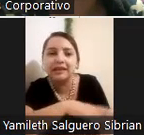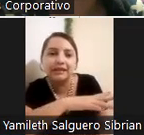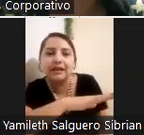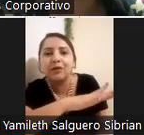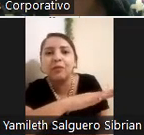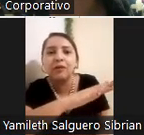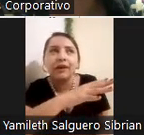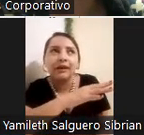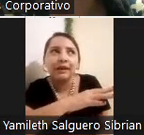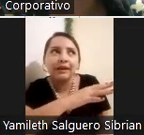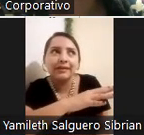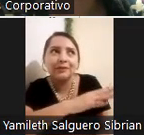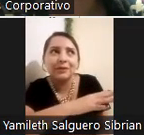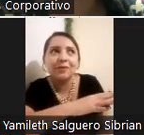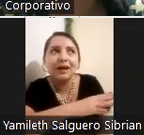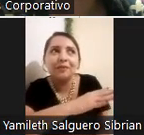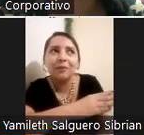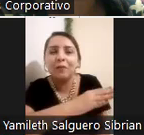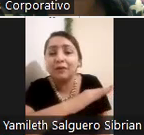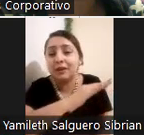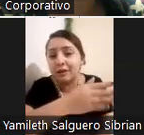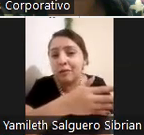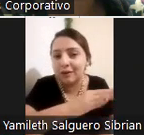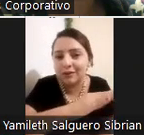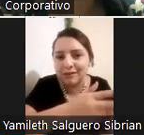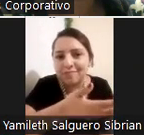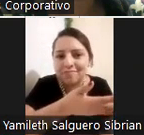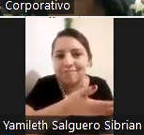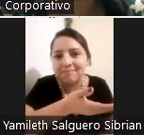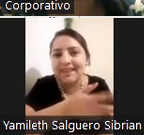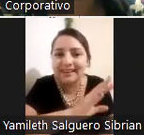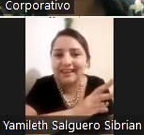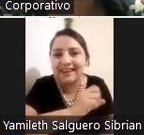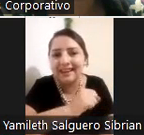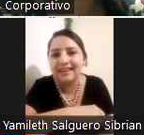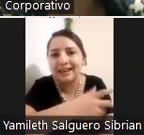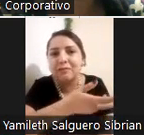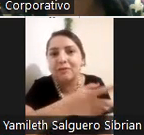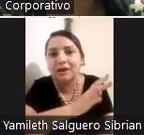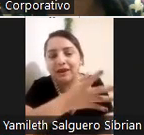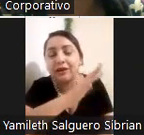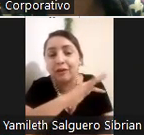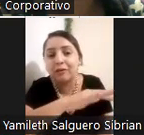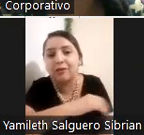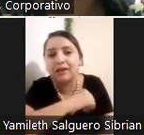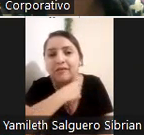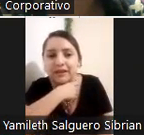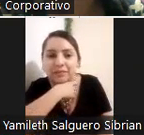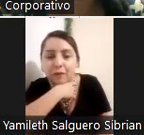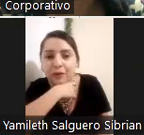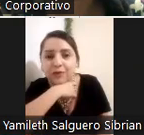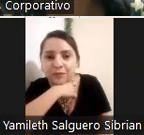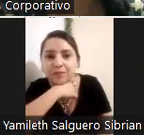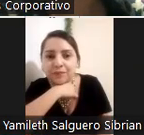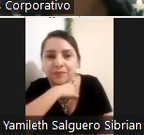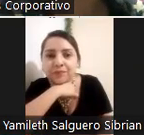esté como si no estoy mal Vamos como entre el cuarto tienda que diríamos en el cuarto lugar de venta más